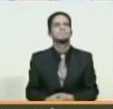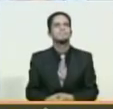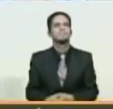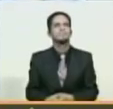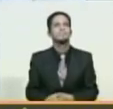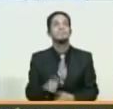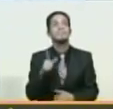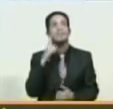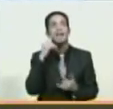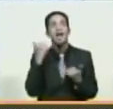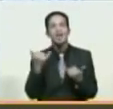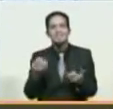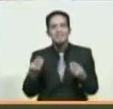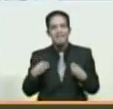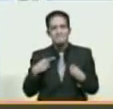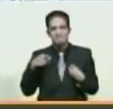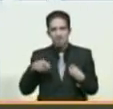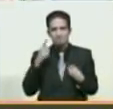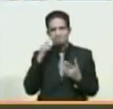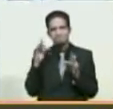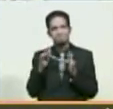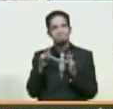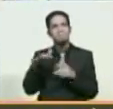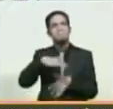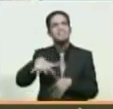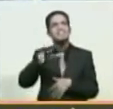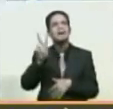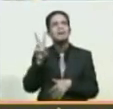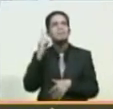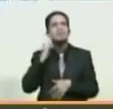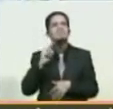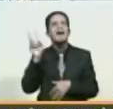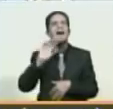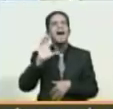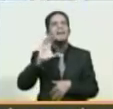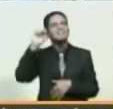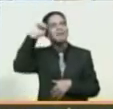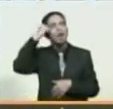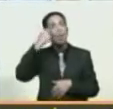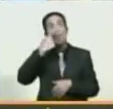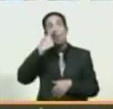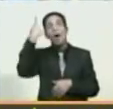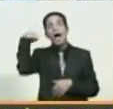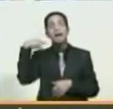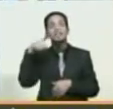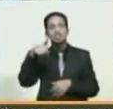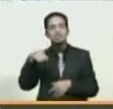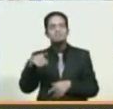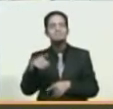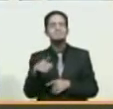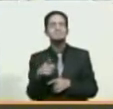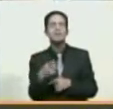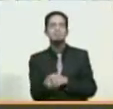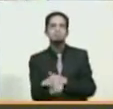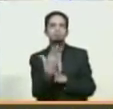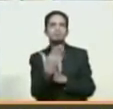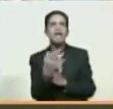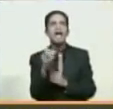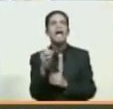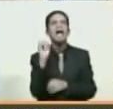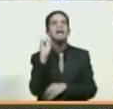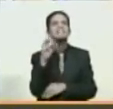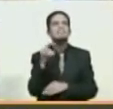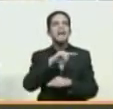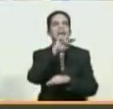Estamos en vivo y directo desde la Plaza Bolívar de Caracas, donde se está conmemorando un año de la Asamblea Nacional Constituyente, donde más de 8 millones